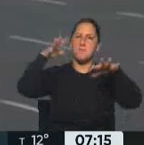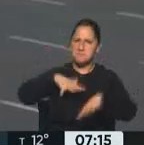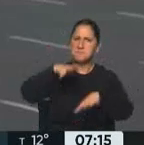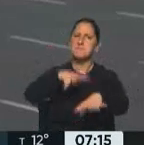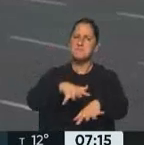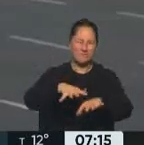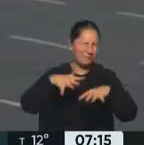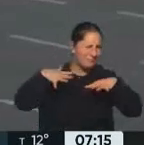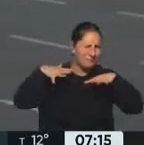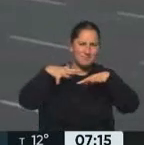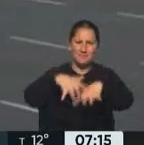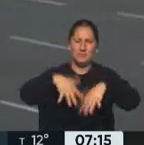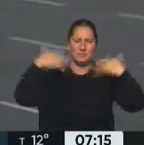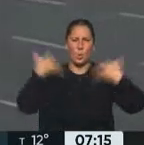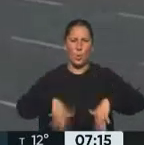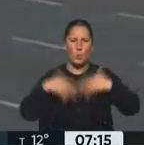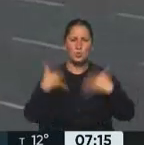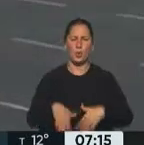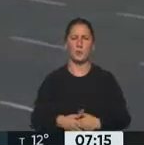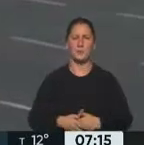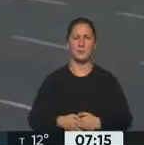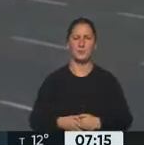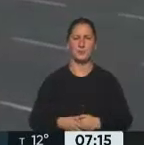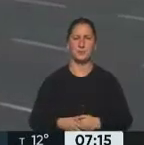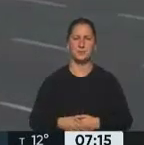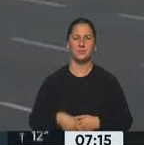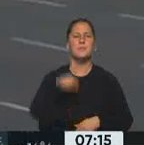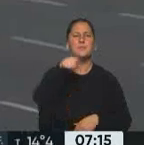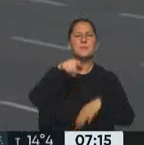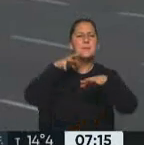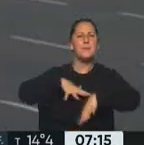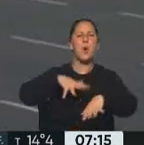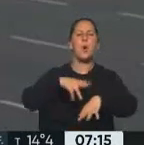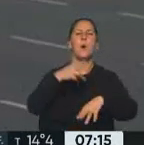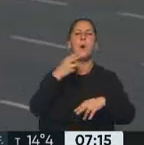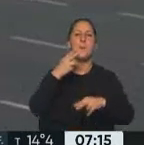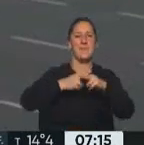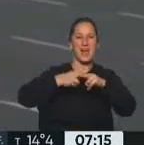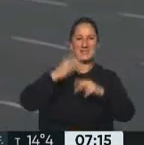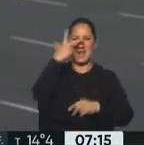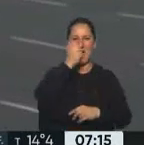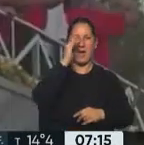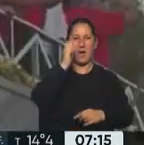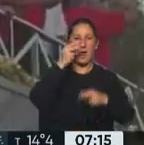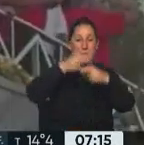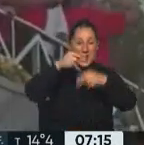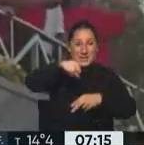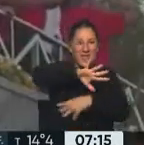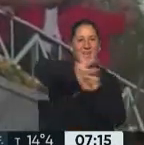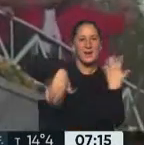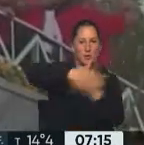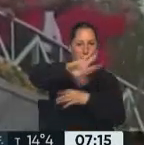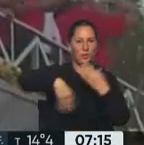movilización masiva, una movilización en la Plaza de La Habana, en la Plaza de la Revolución.